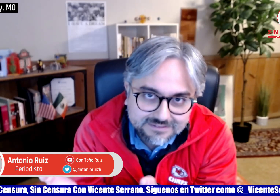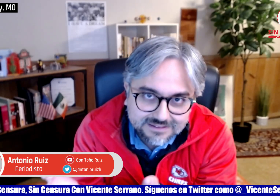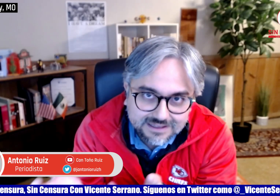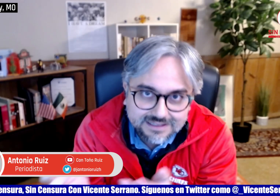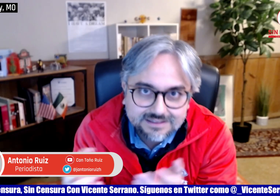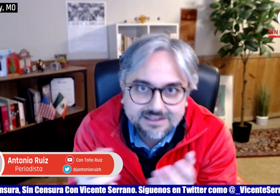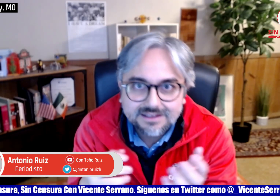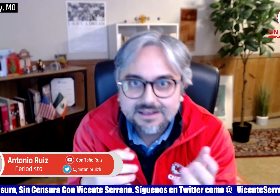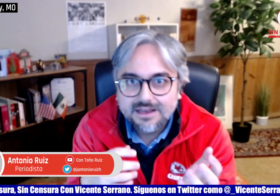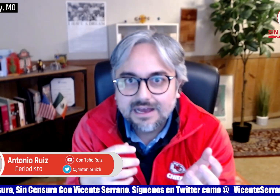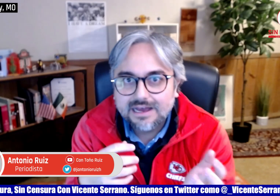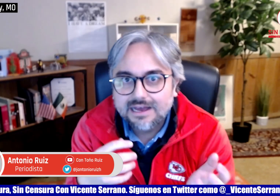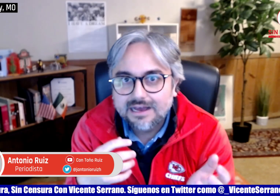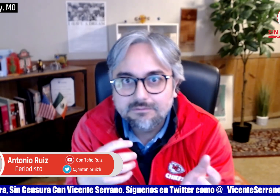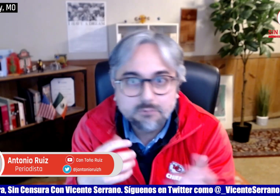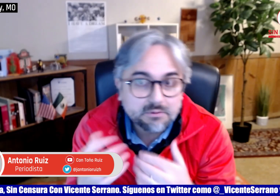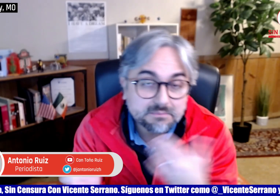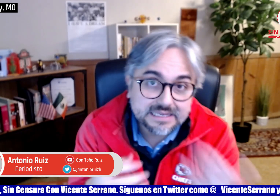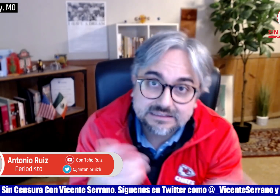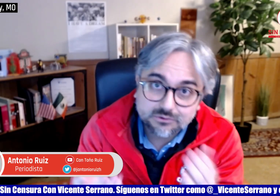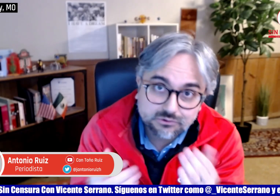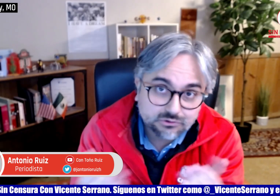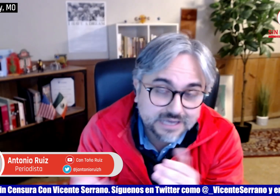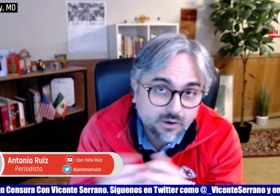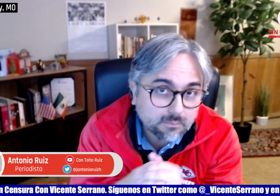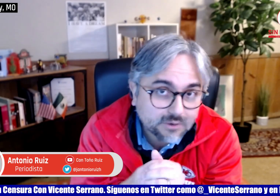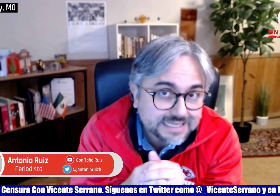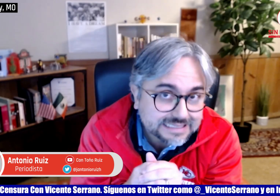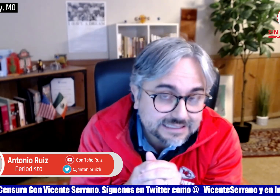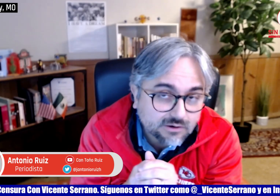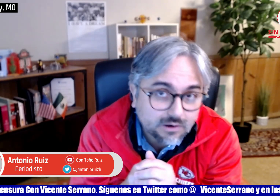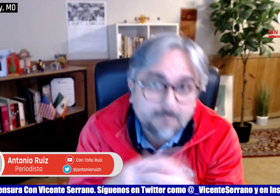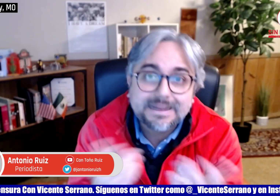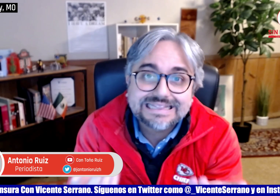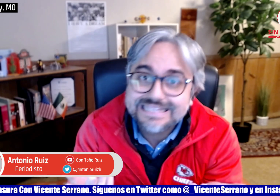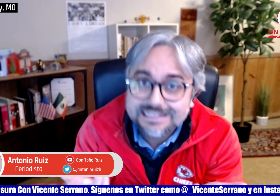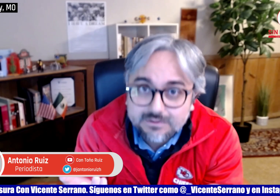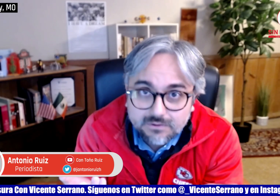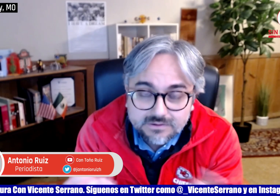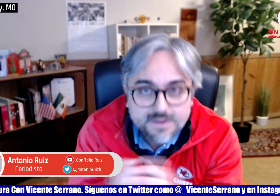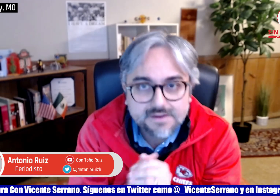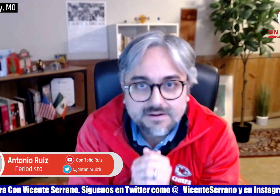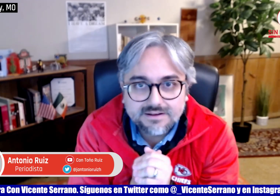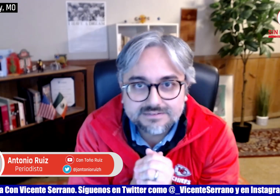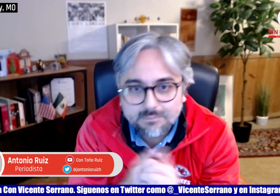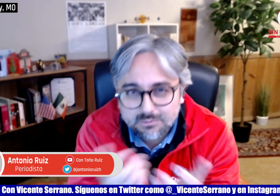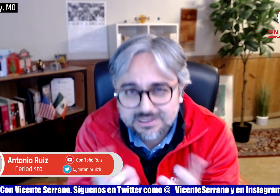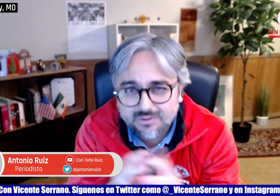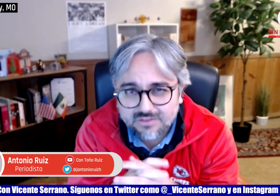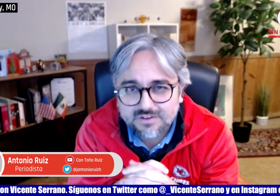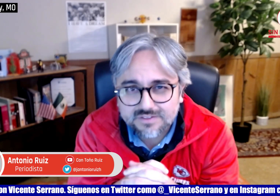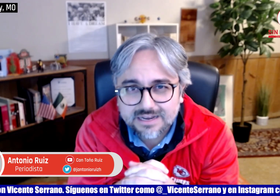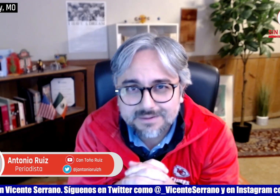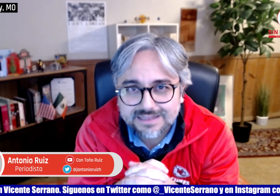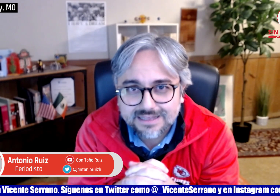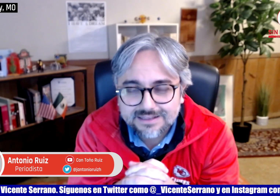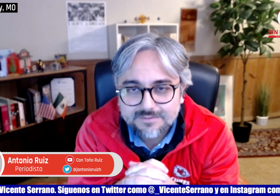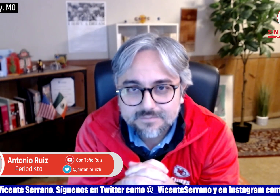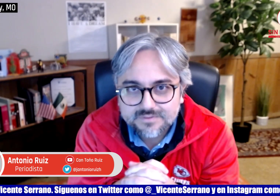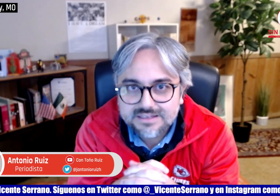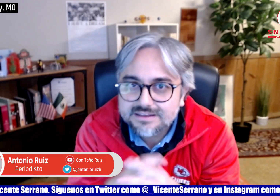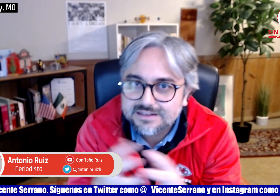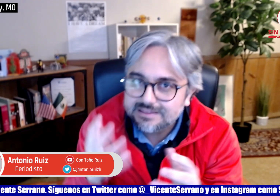un presidente, a un movimiento social o político, a un partido. Estamos buscando defender la